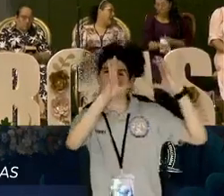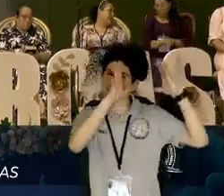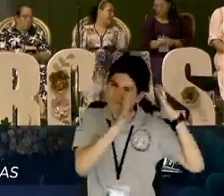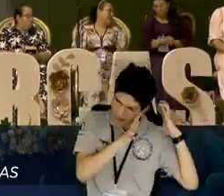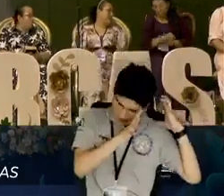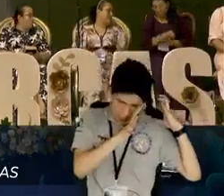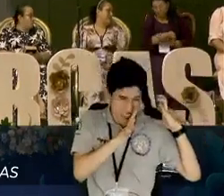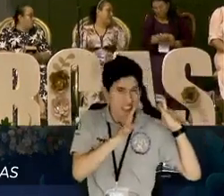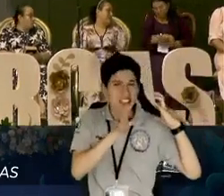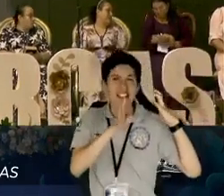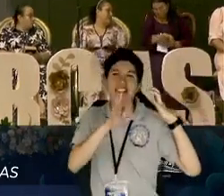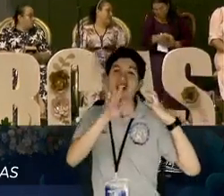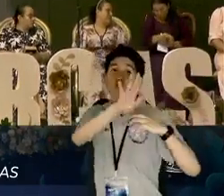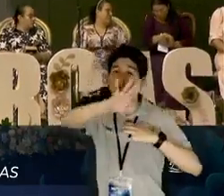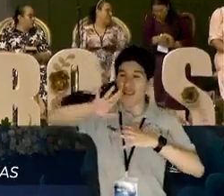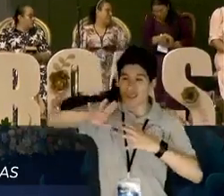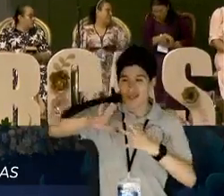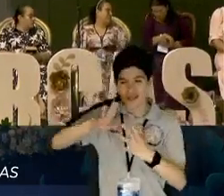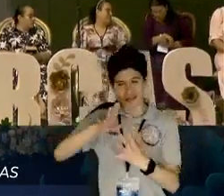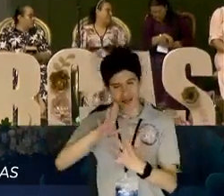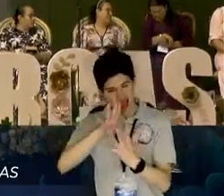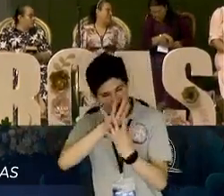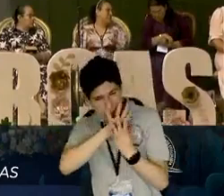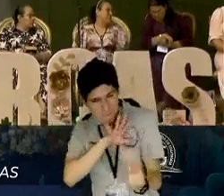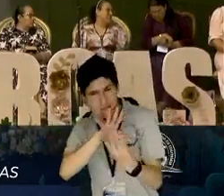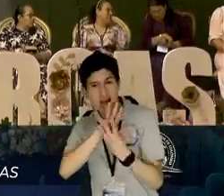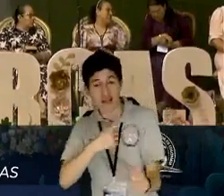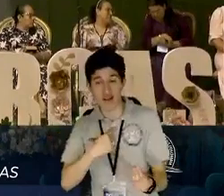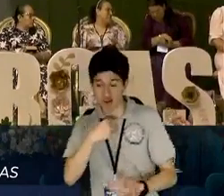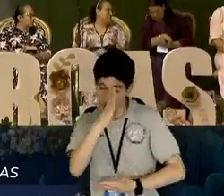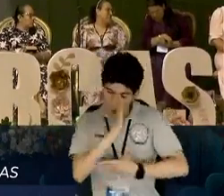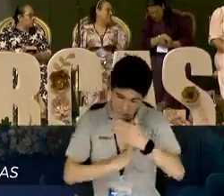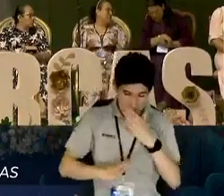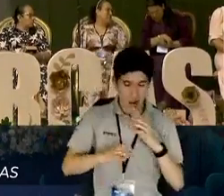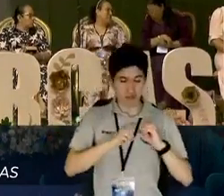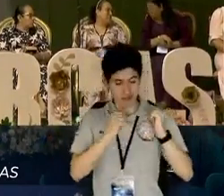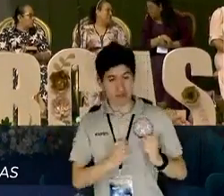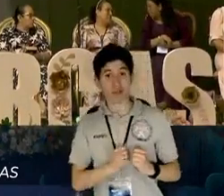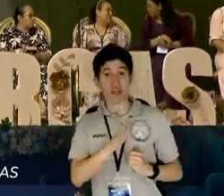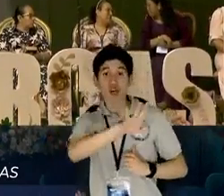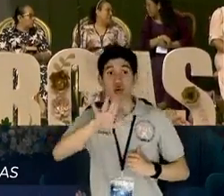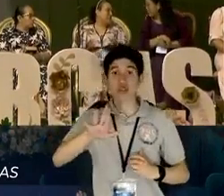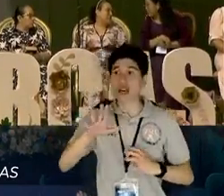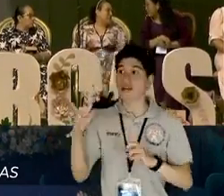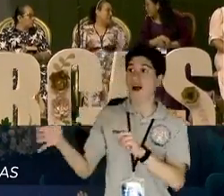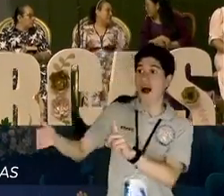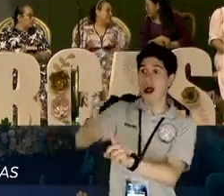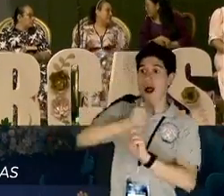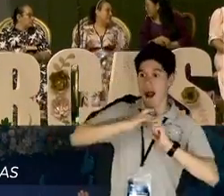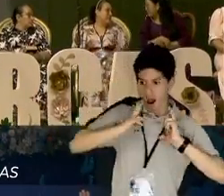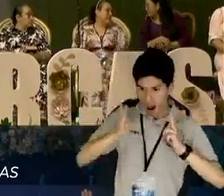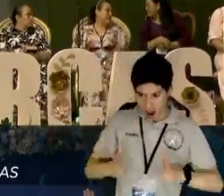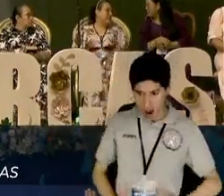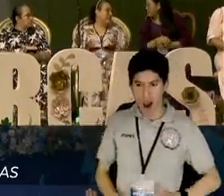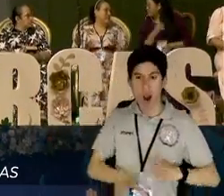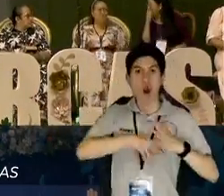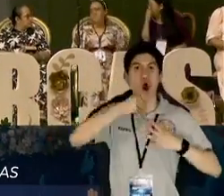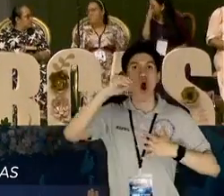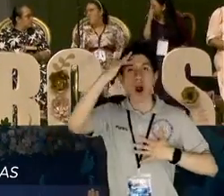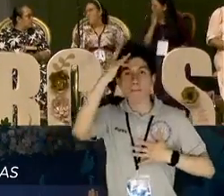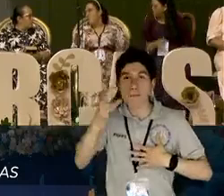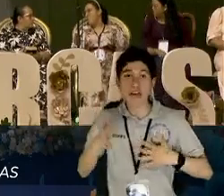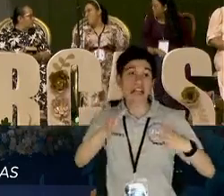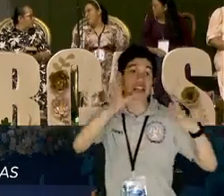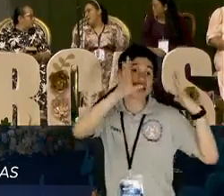de mí que soy manso y humilde de corazón, y entonces hallaréis descanso para vuestras almas, porque mi yugo es